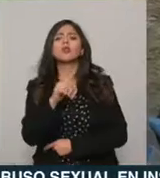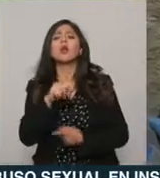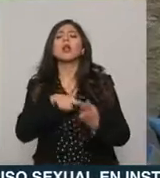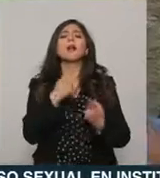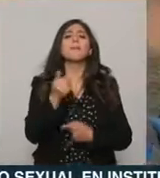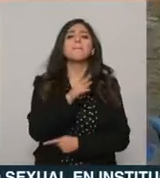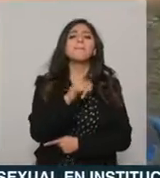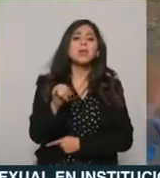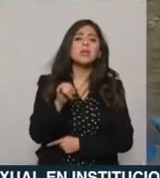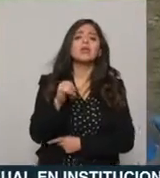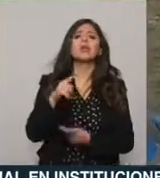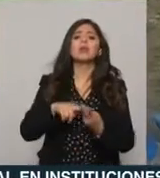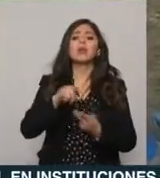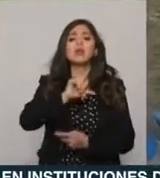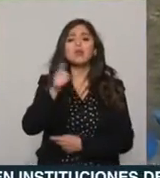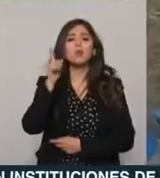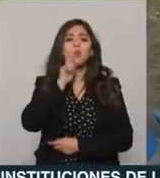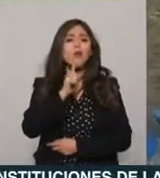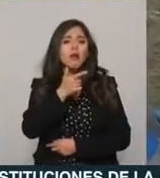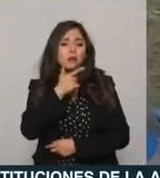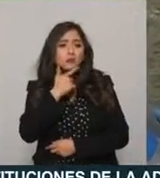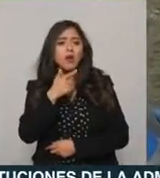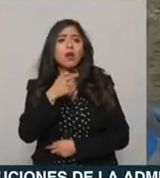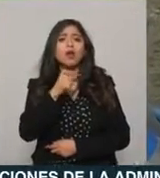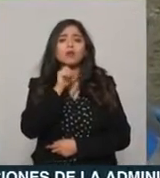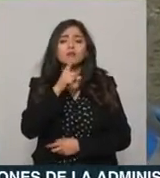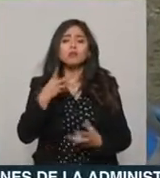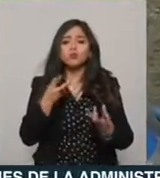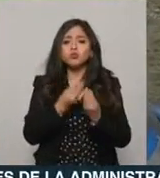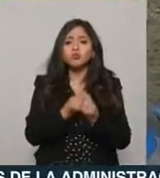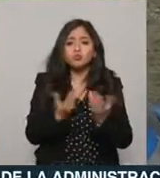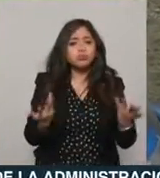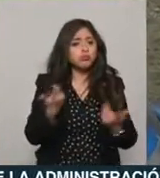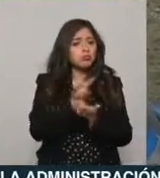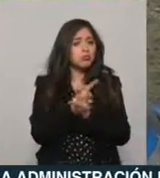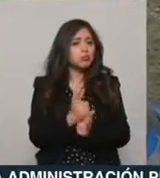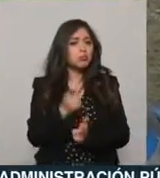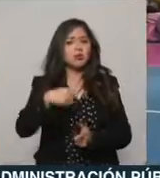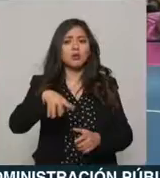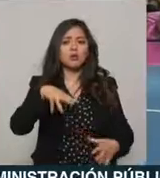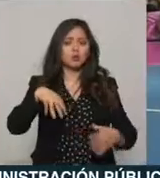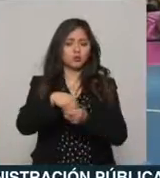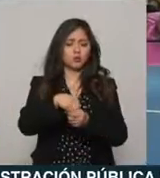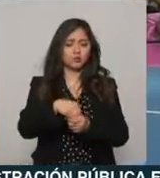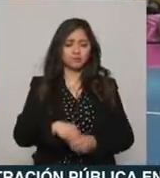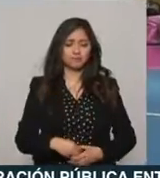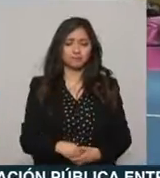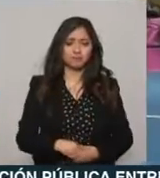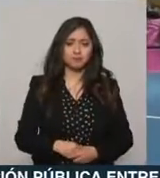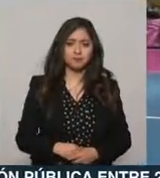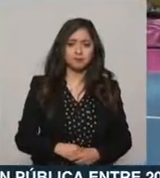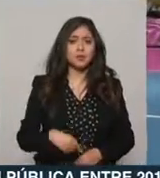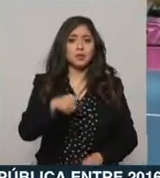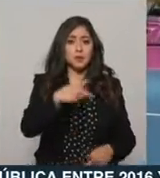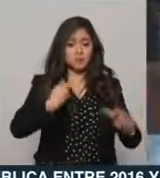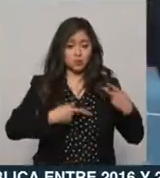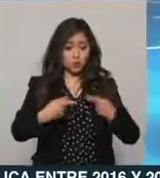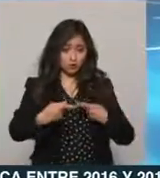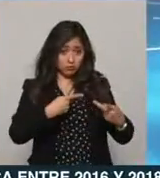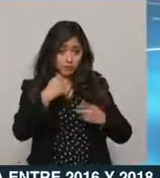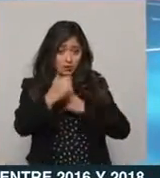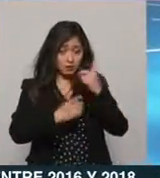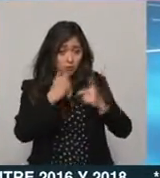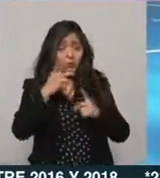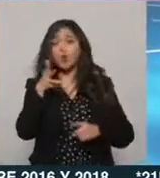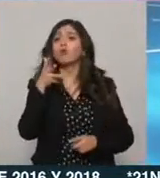bisexuales, chicas, les, que también por ahí andan, pero sí, sobre todo la inclusión. Los organizadores prevén que la siguiente